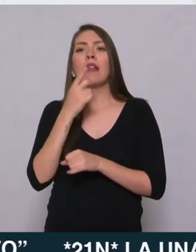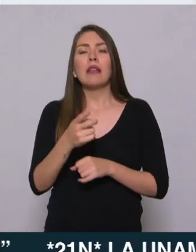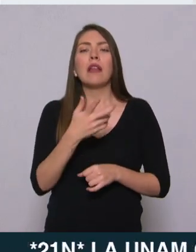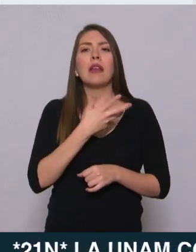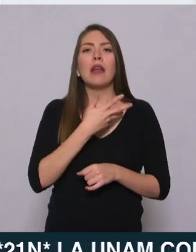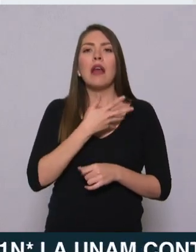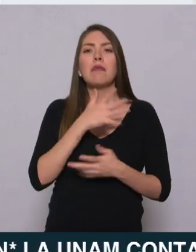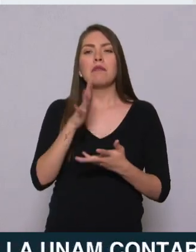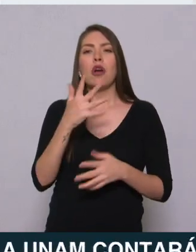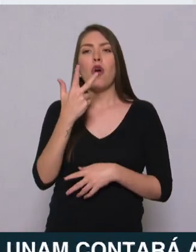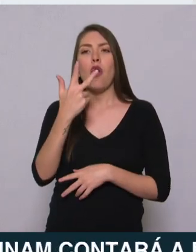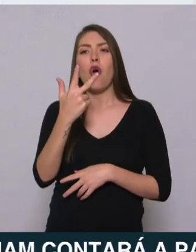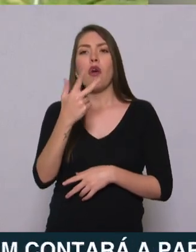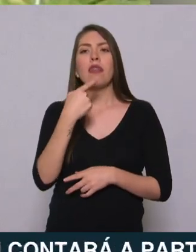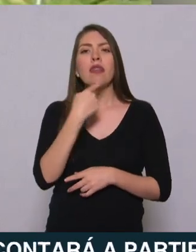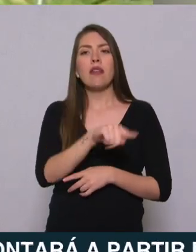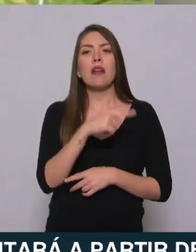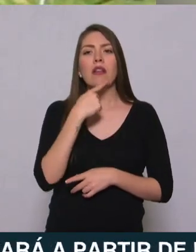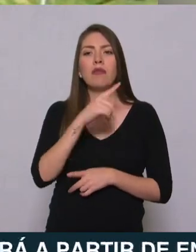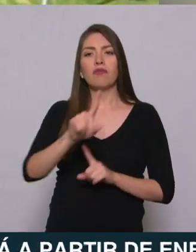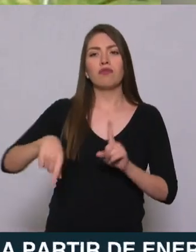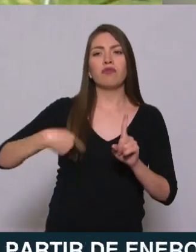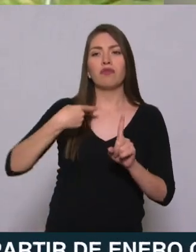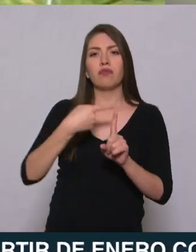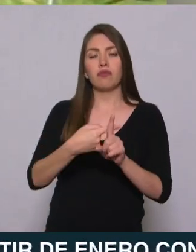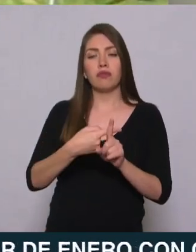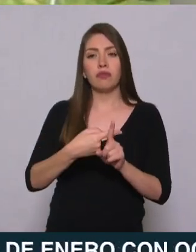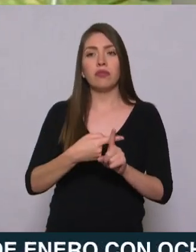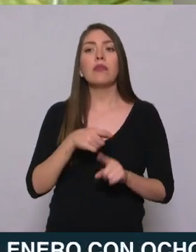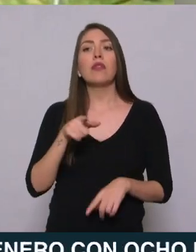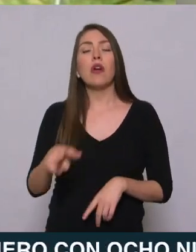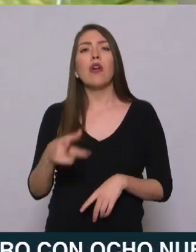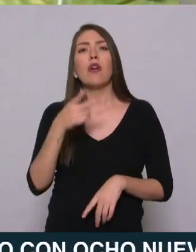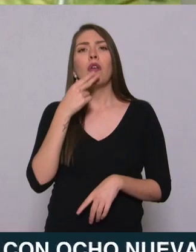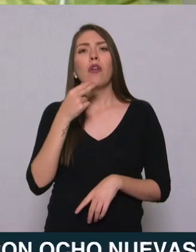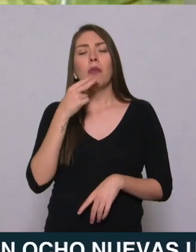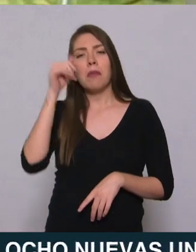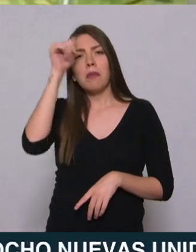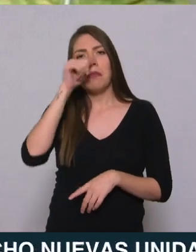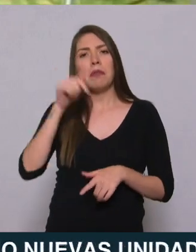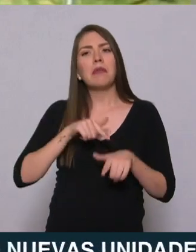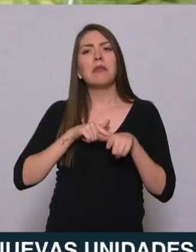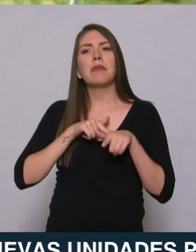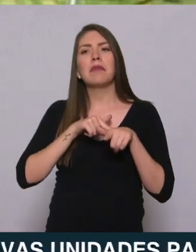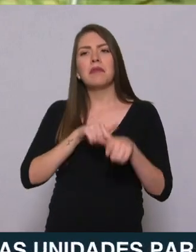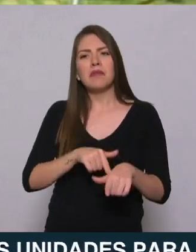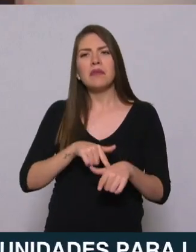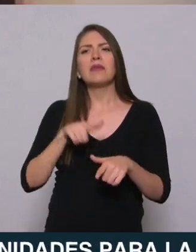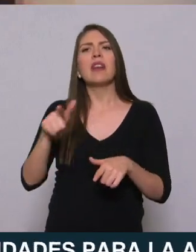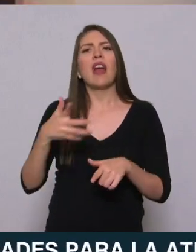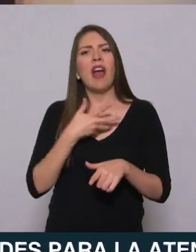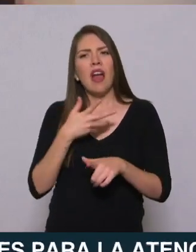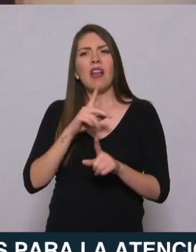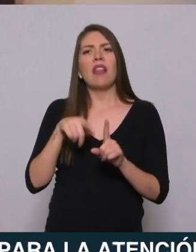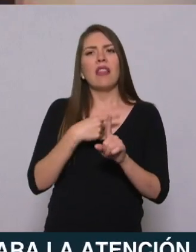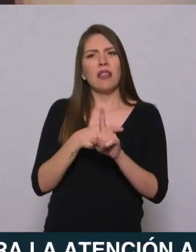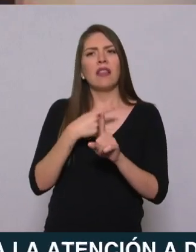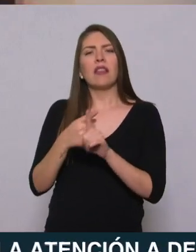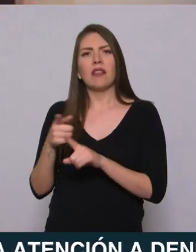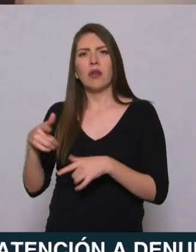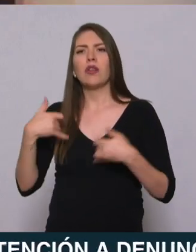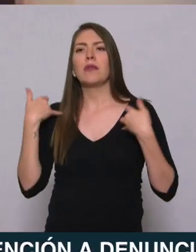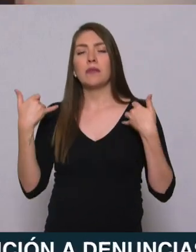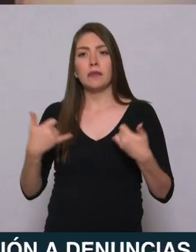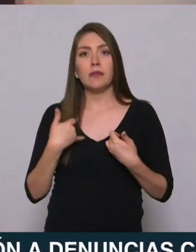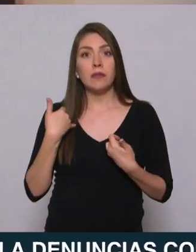8 denuncias de abuso sexual. Este sacerdote continuó vinculado a adolescentes y cuando la situación